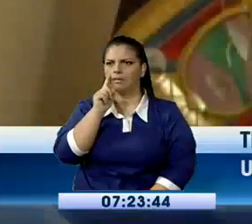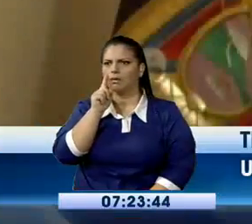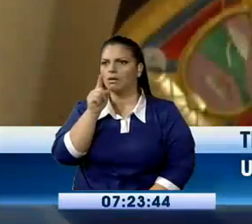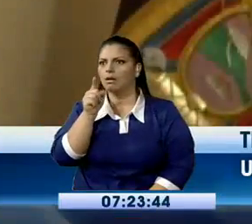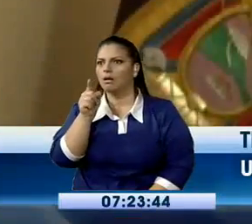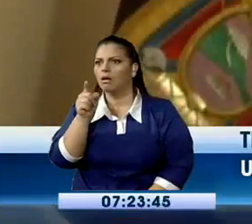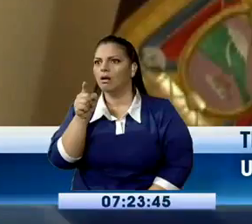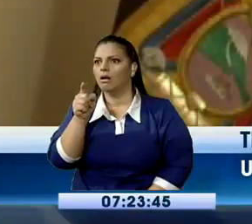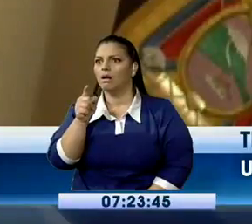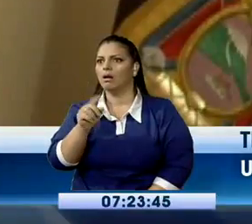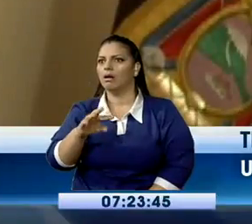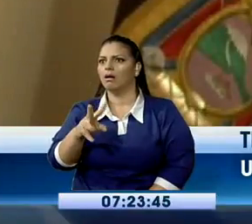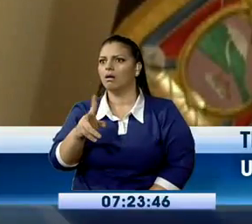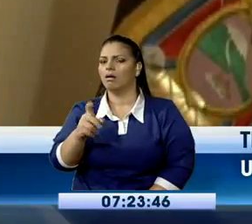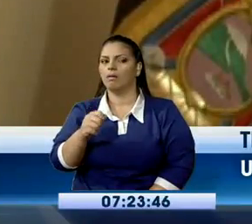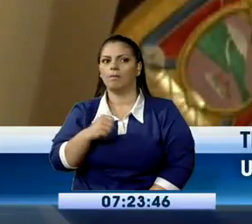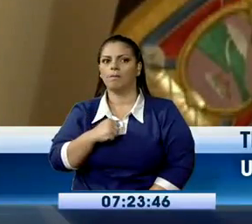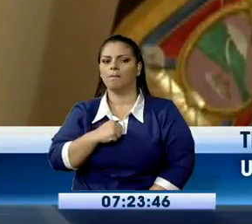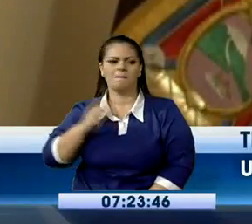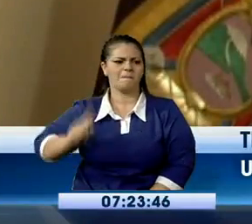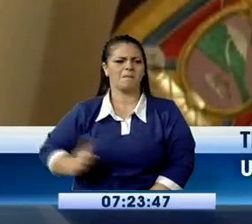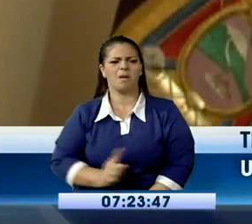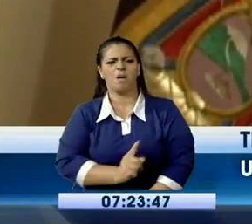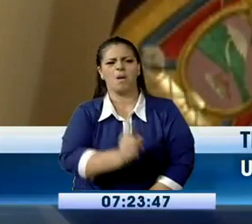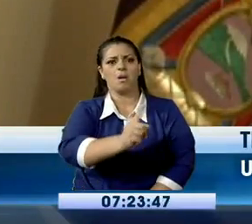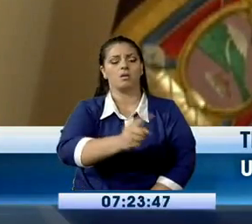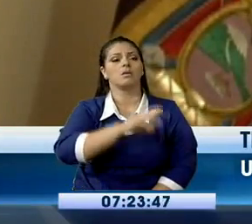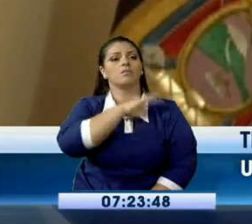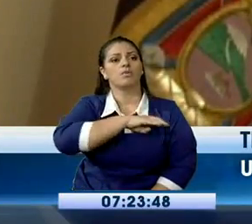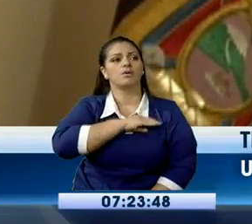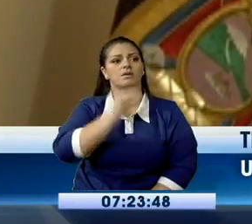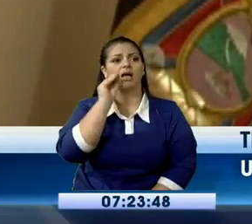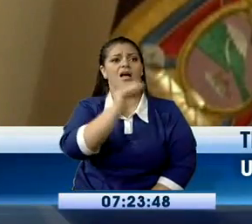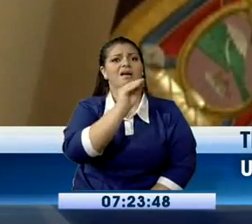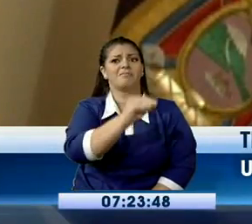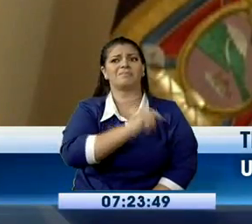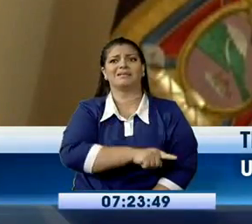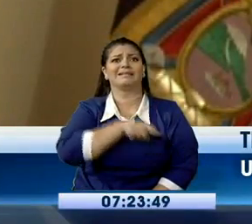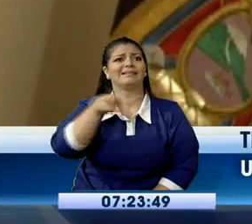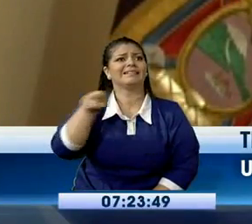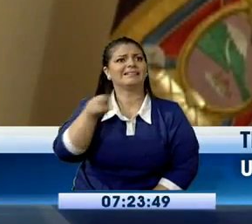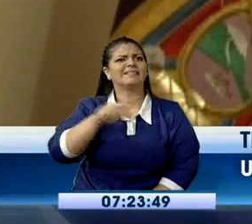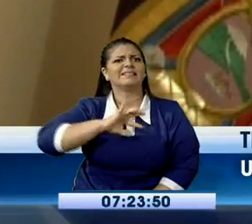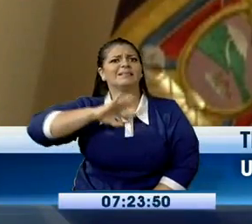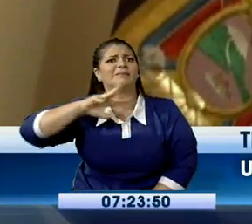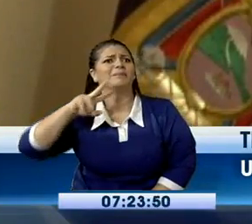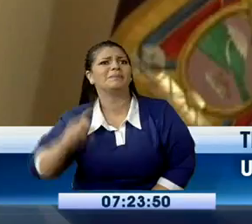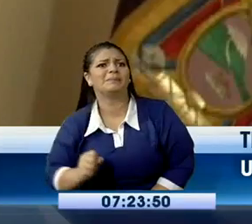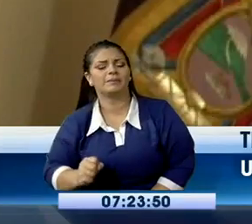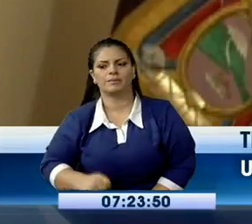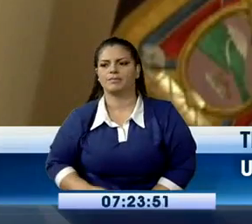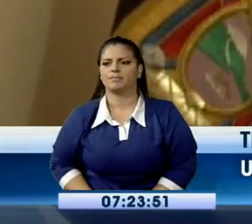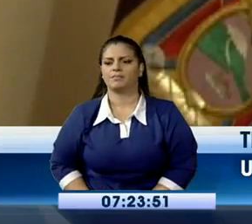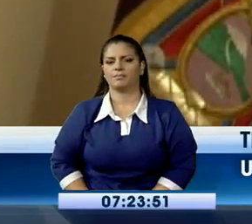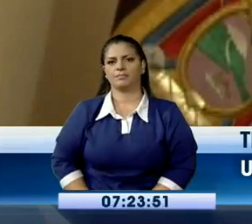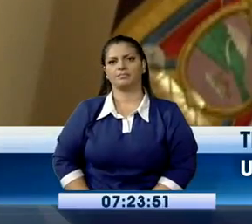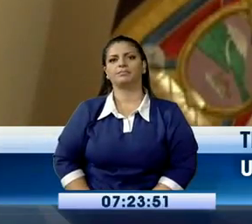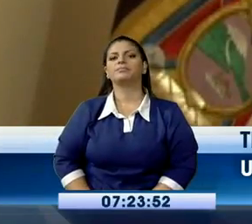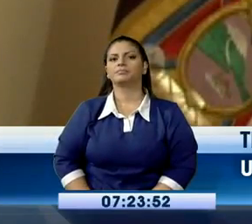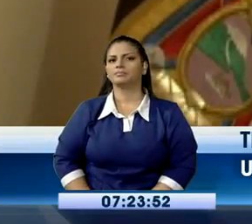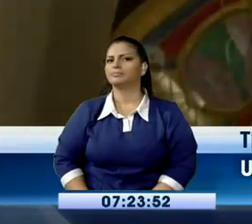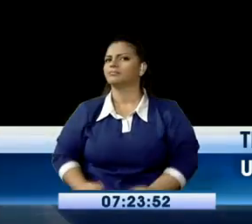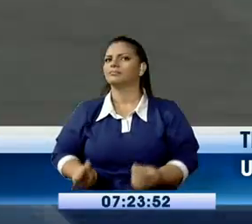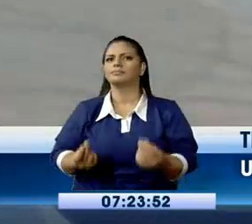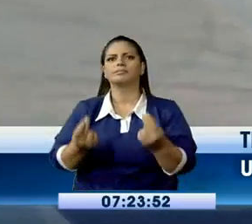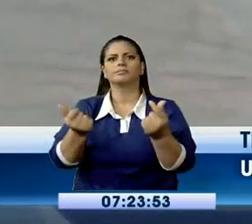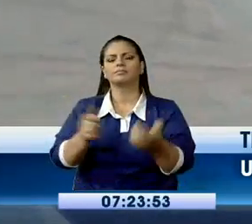la alerta, los policías que estaban por el sector se percatan de la situación y se dirigen a la